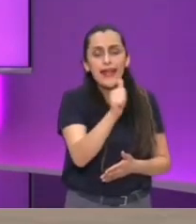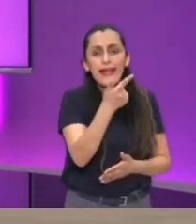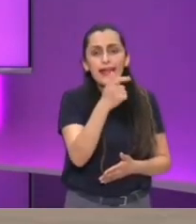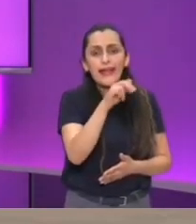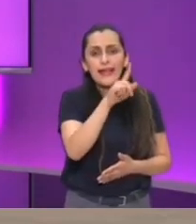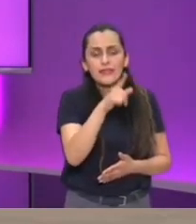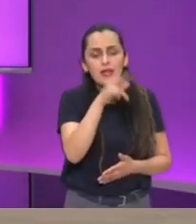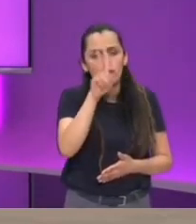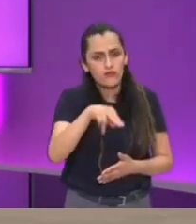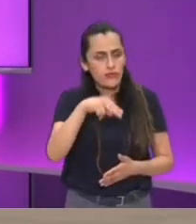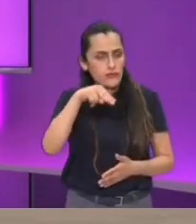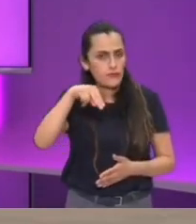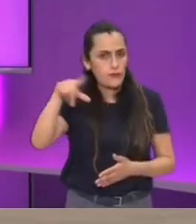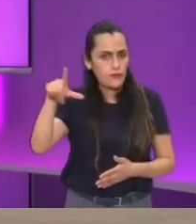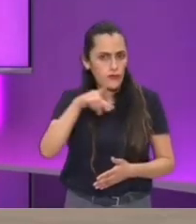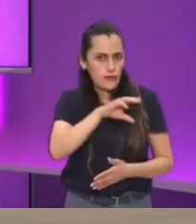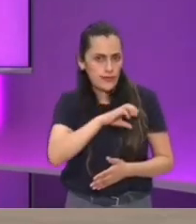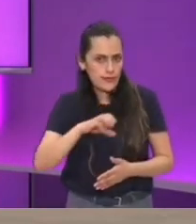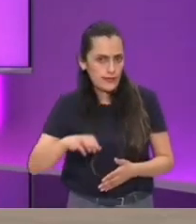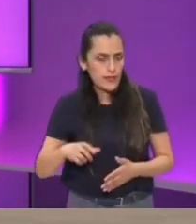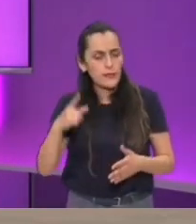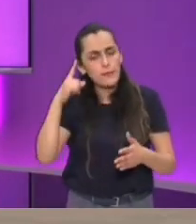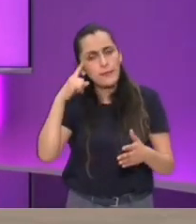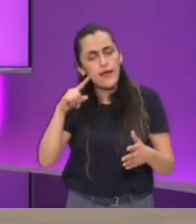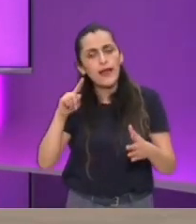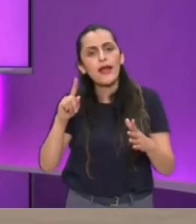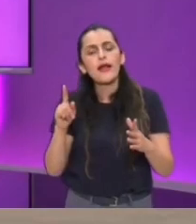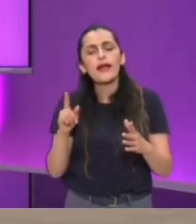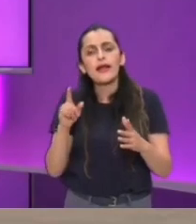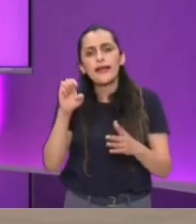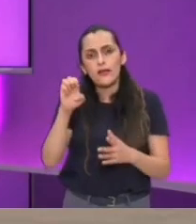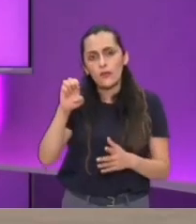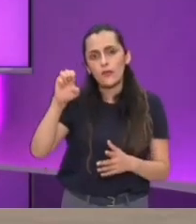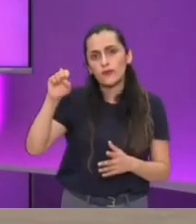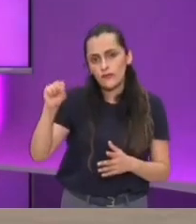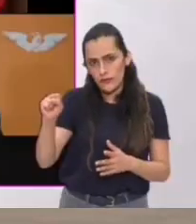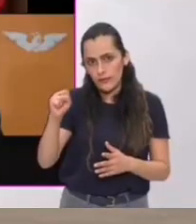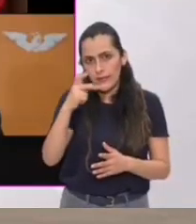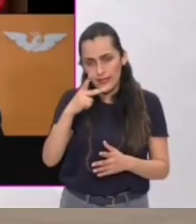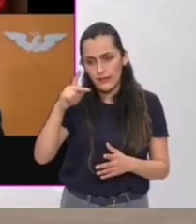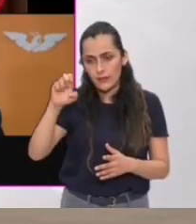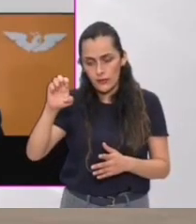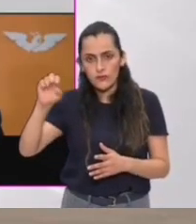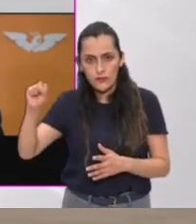gubernatura de Nuevo León por el partido Encuentro Solidario. Tiene 30 segundos.